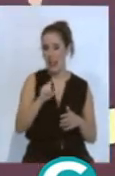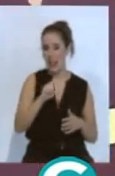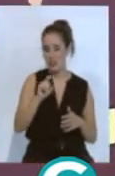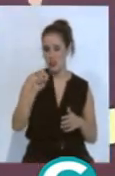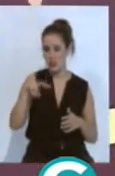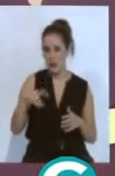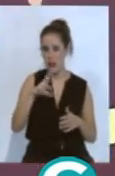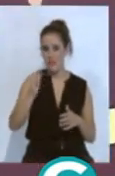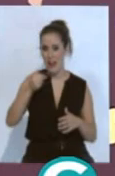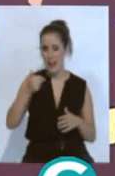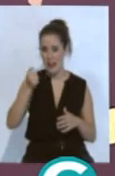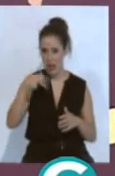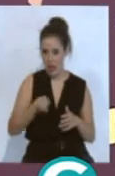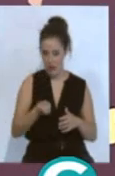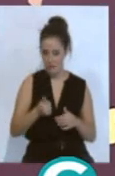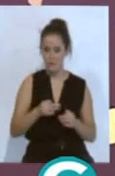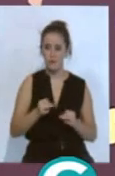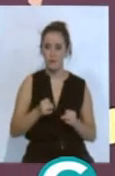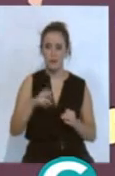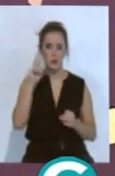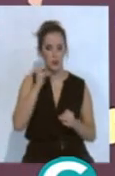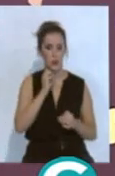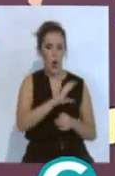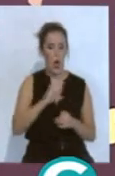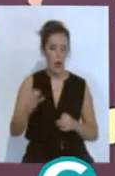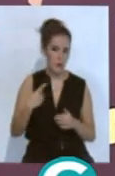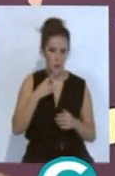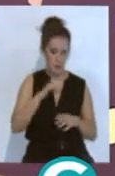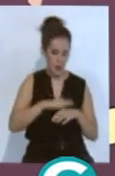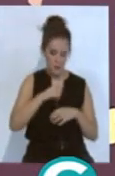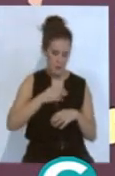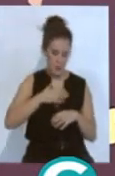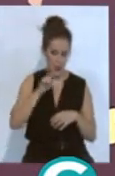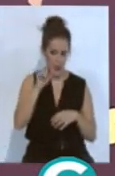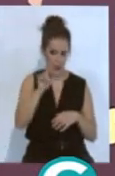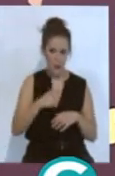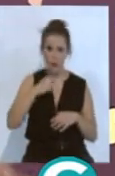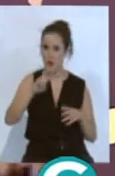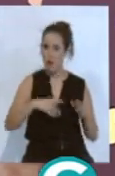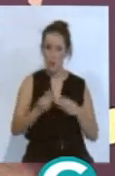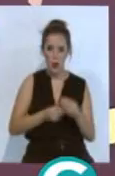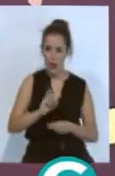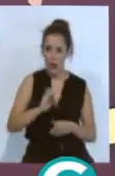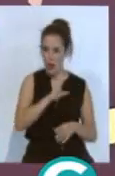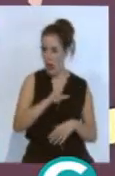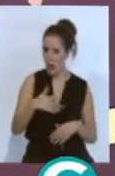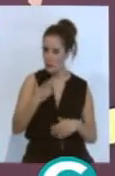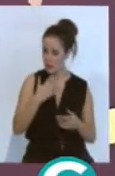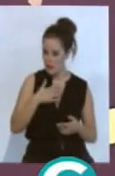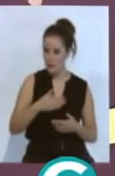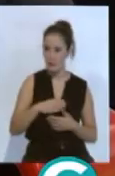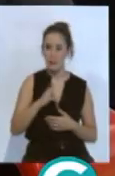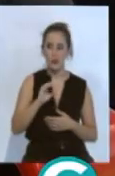él. Es él. Yo cada vez que escuché el Coca-Cola, para mí... Claro. Manolo, no hagas Coca-Cola, niño.